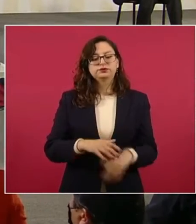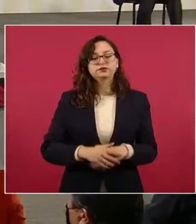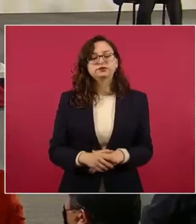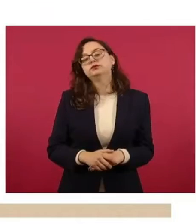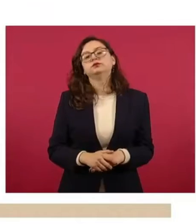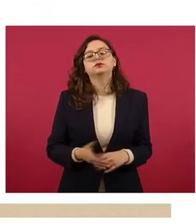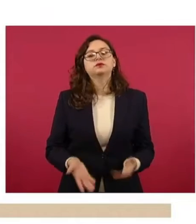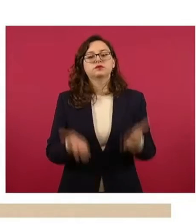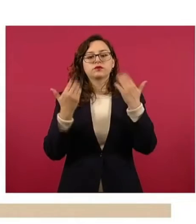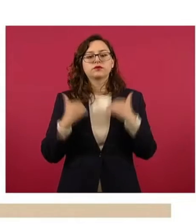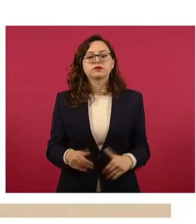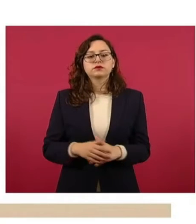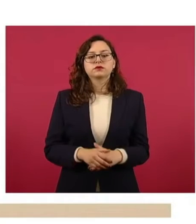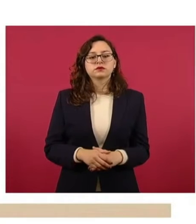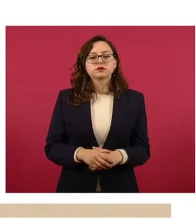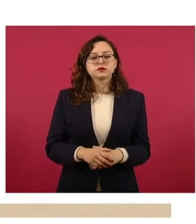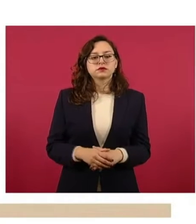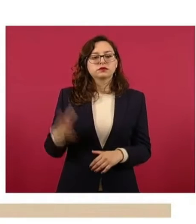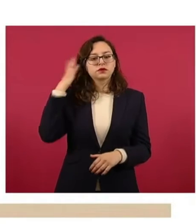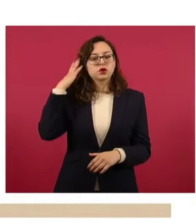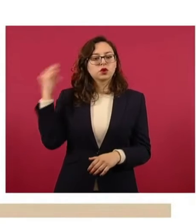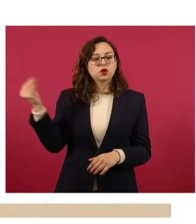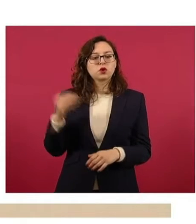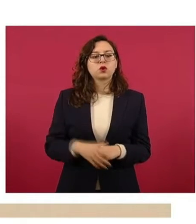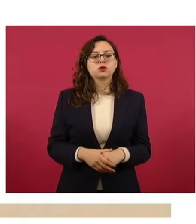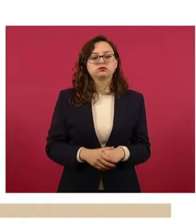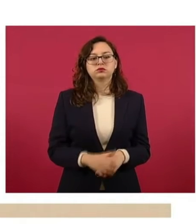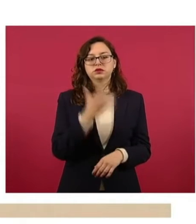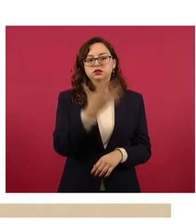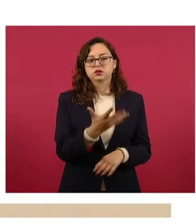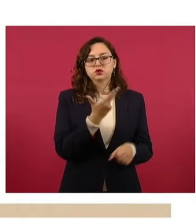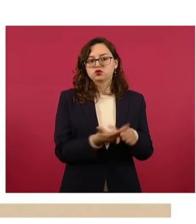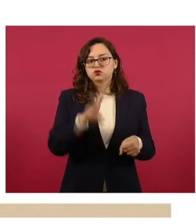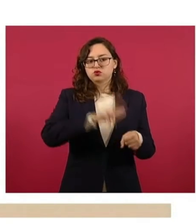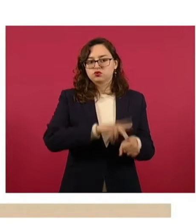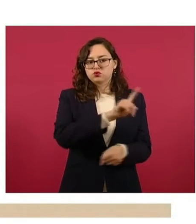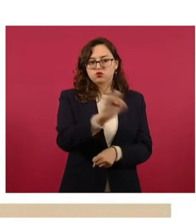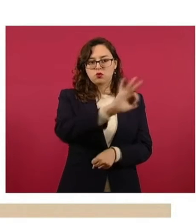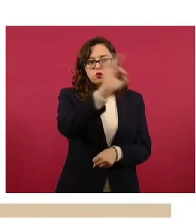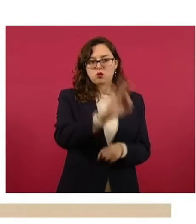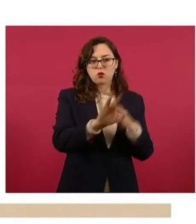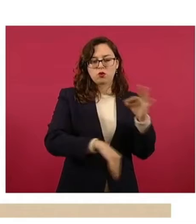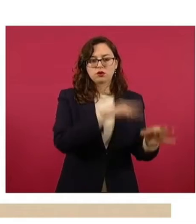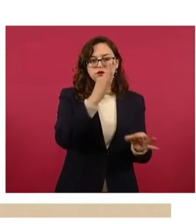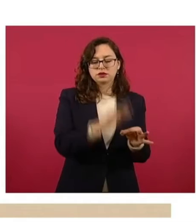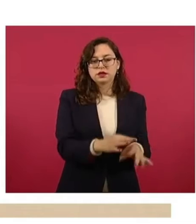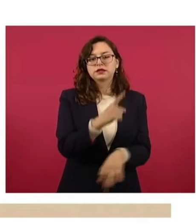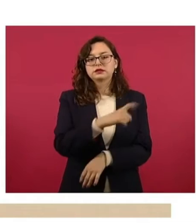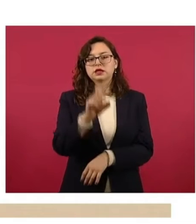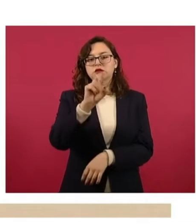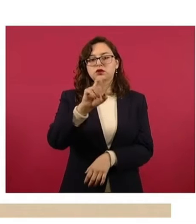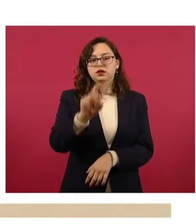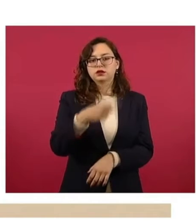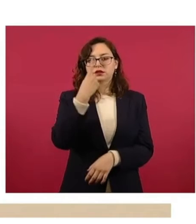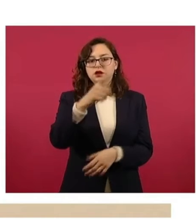también presencia ya en los 5 hospitales, además del 40% de los 131 centros de salud